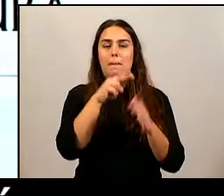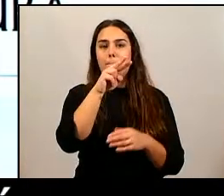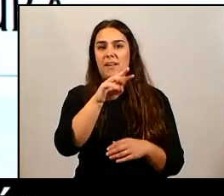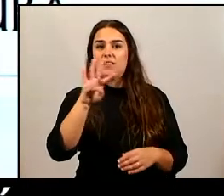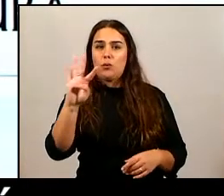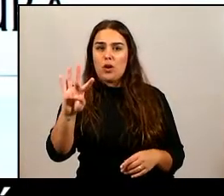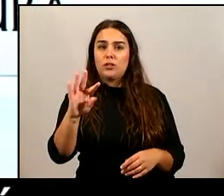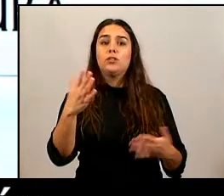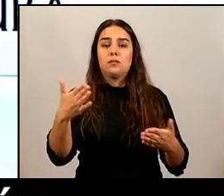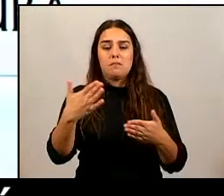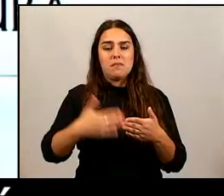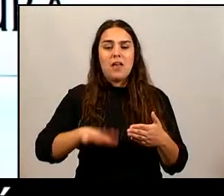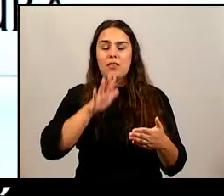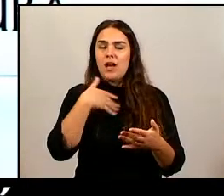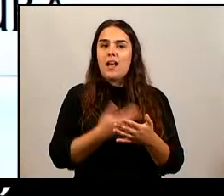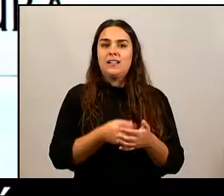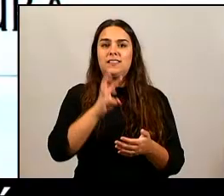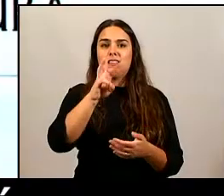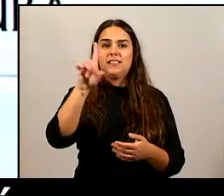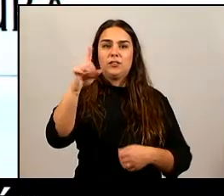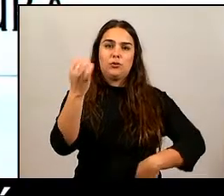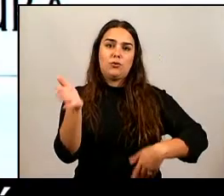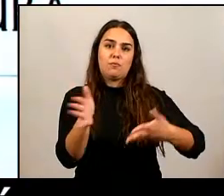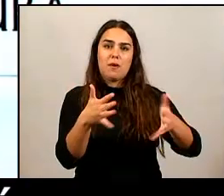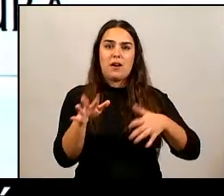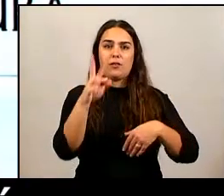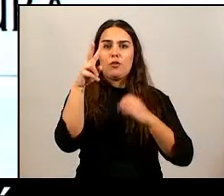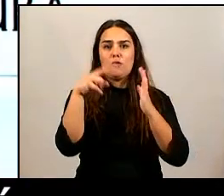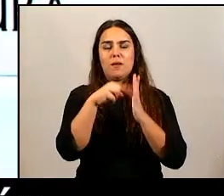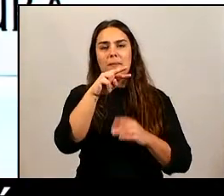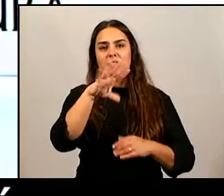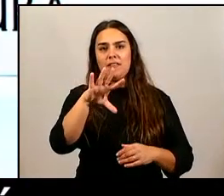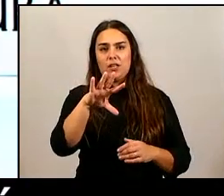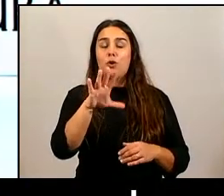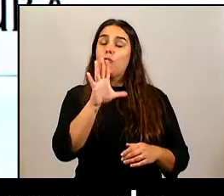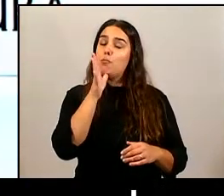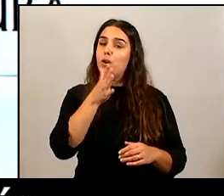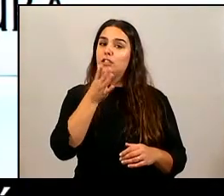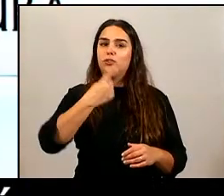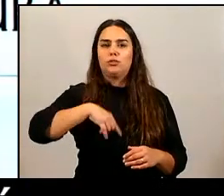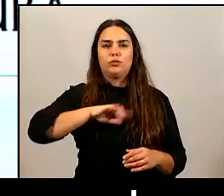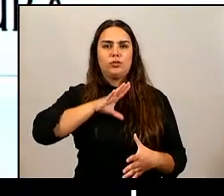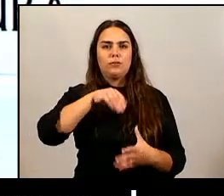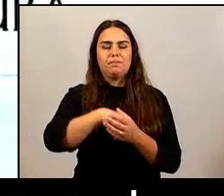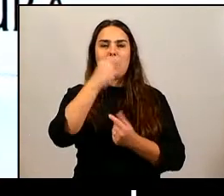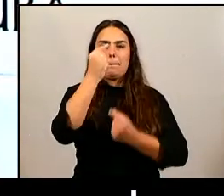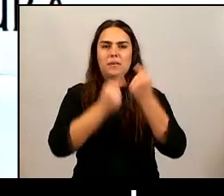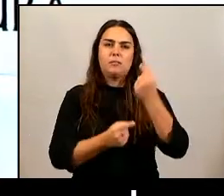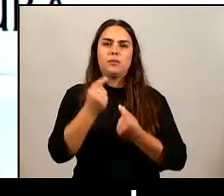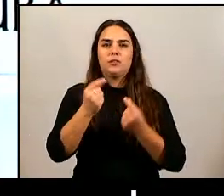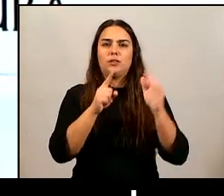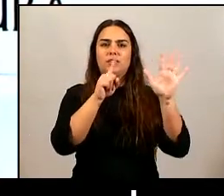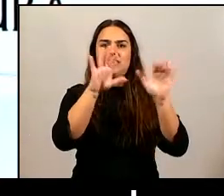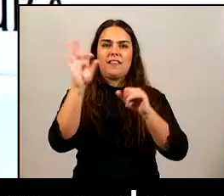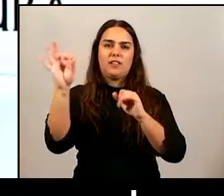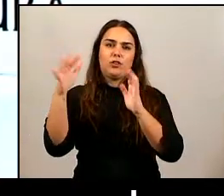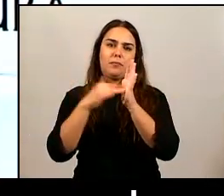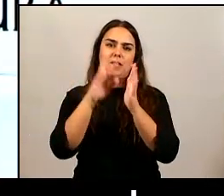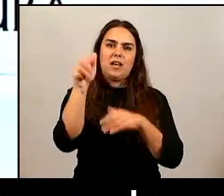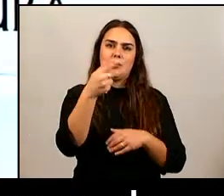y tienen plazo hasta el 31 de marzo del 2025. Para ello, contamos con un presupuesto de 600.000